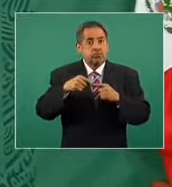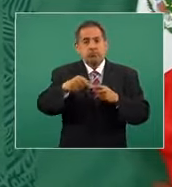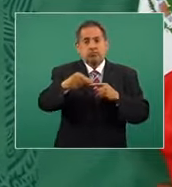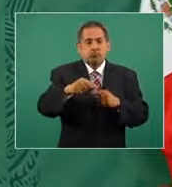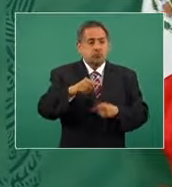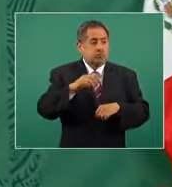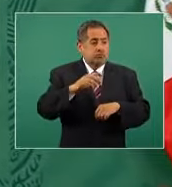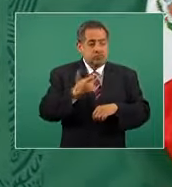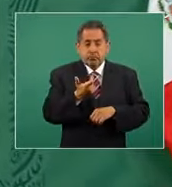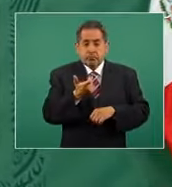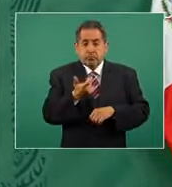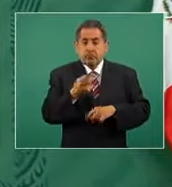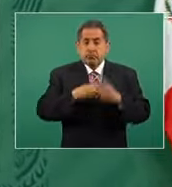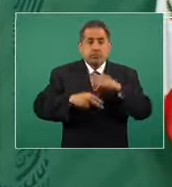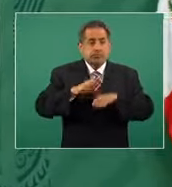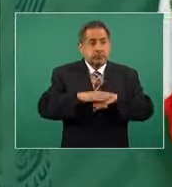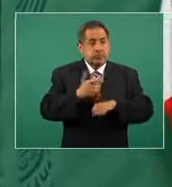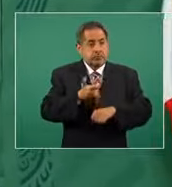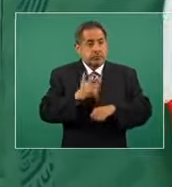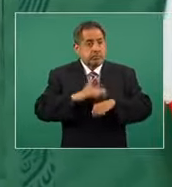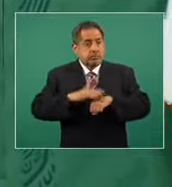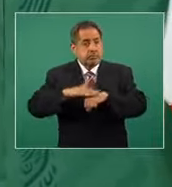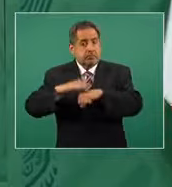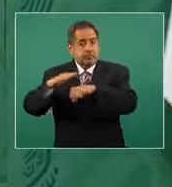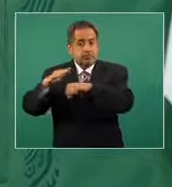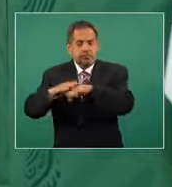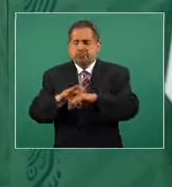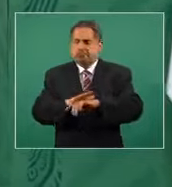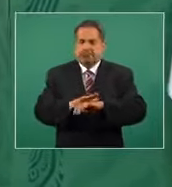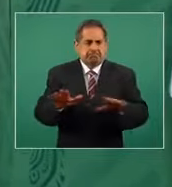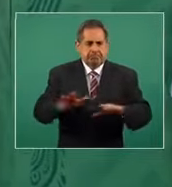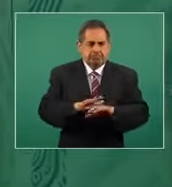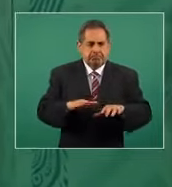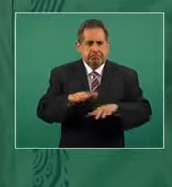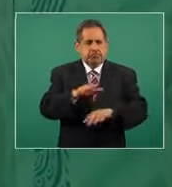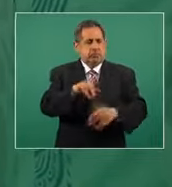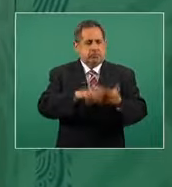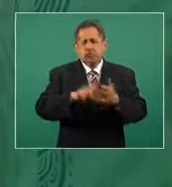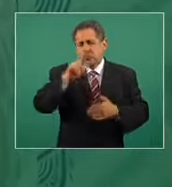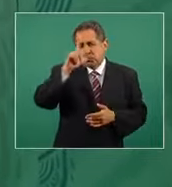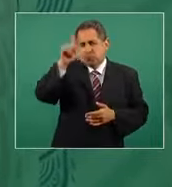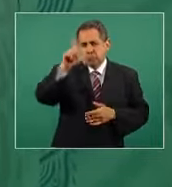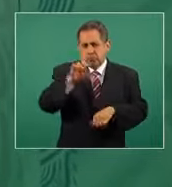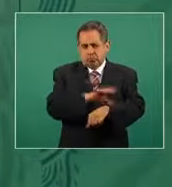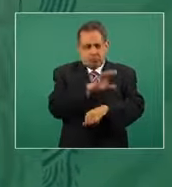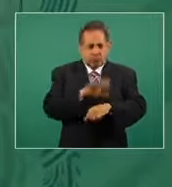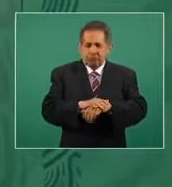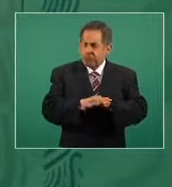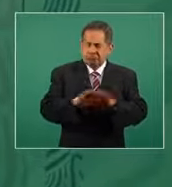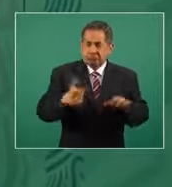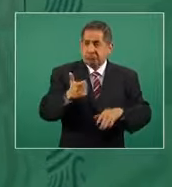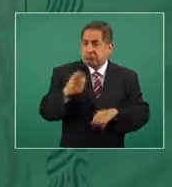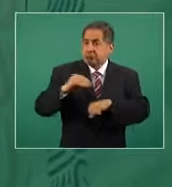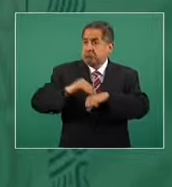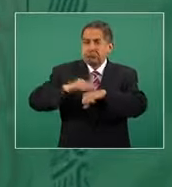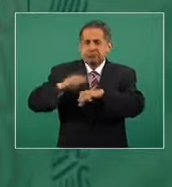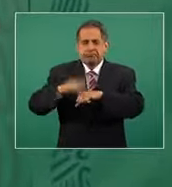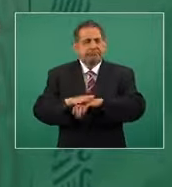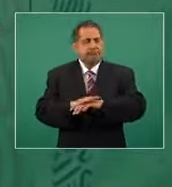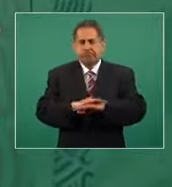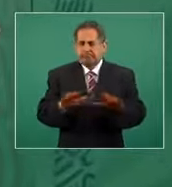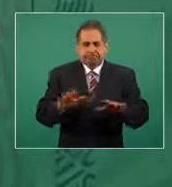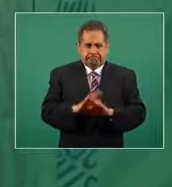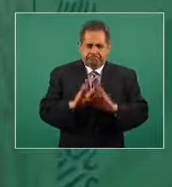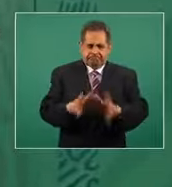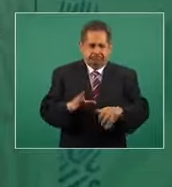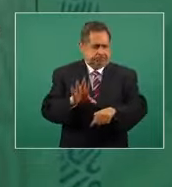precio de la luz, para decirlo de manera clara, el precio de